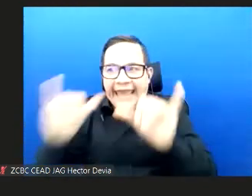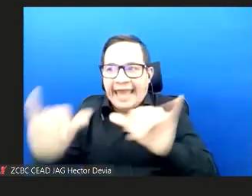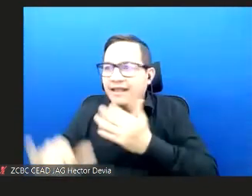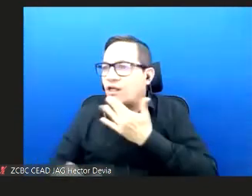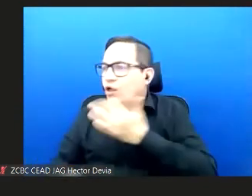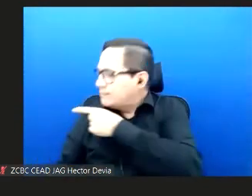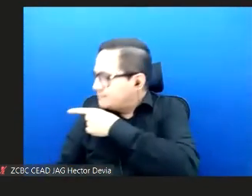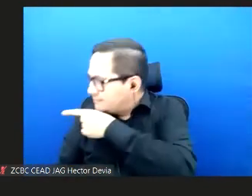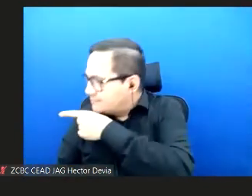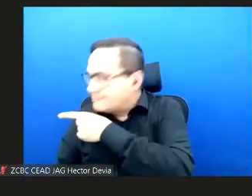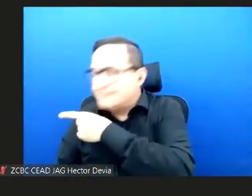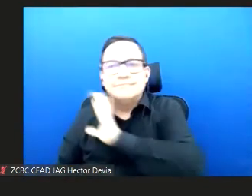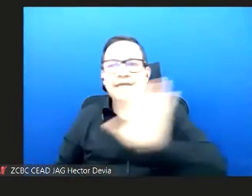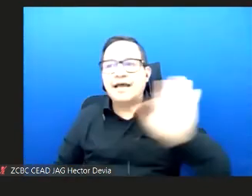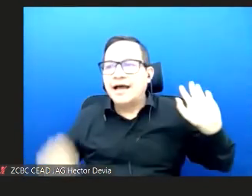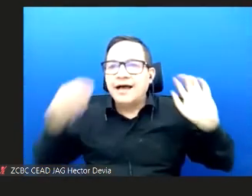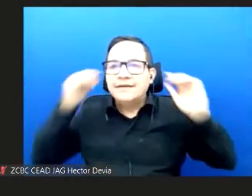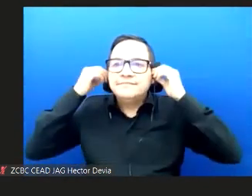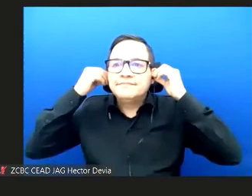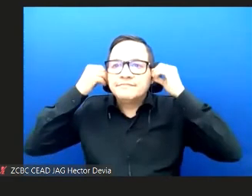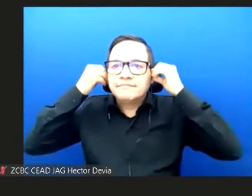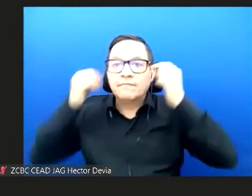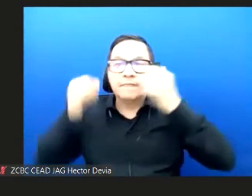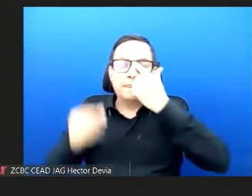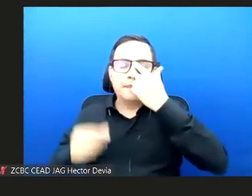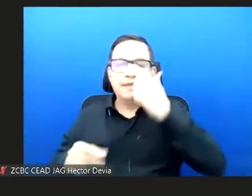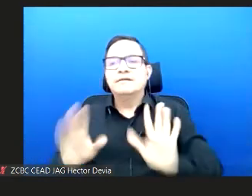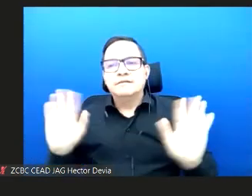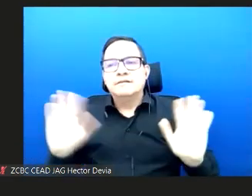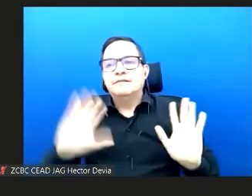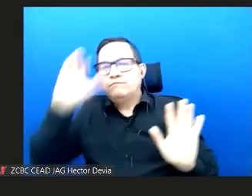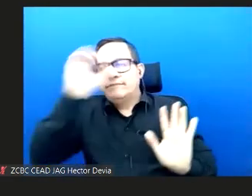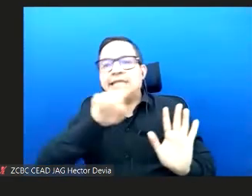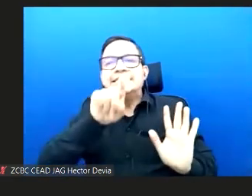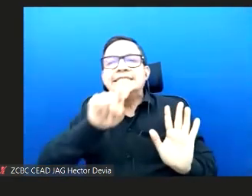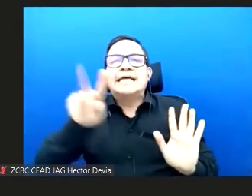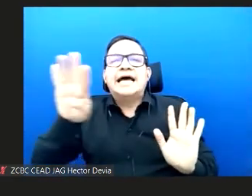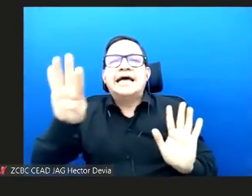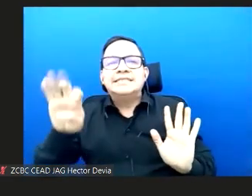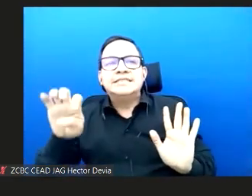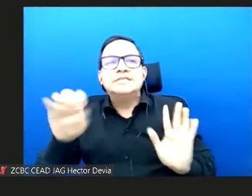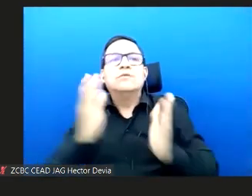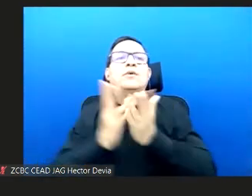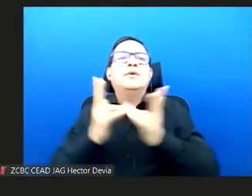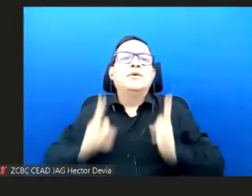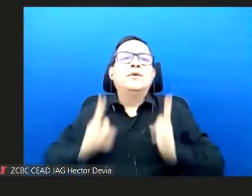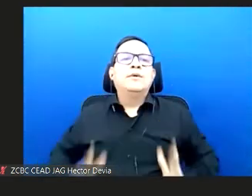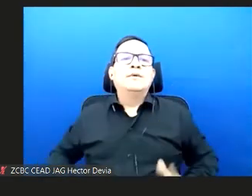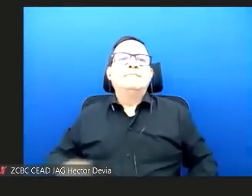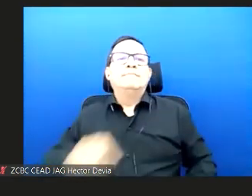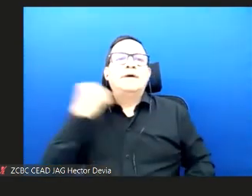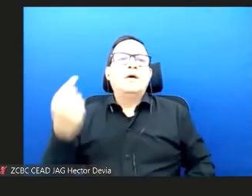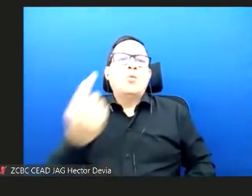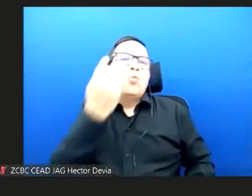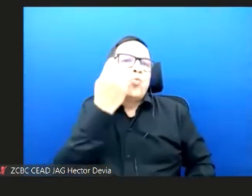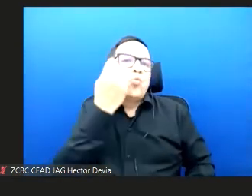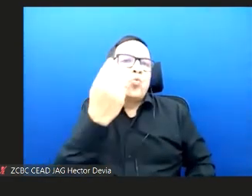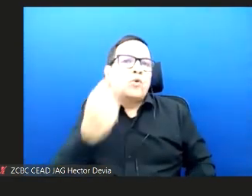¿Listo? Tenemos un total de 69 estudiantes que perdieron solo una materia.